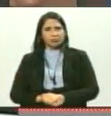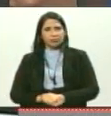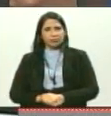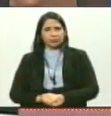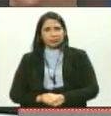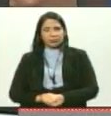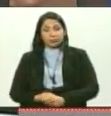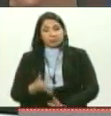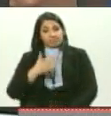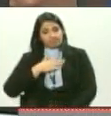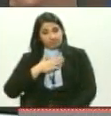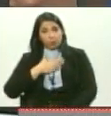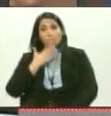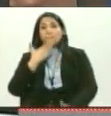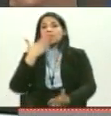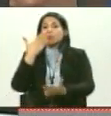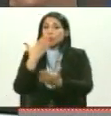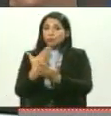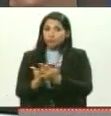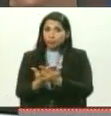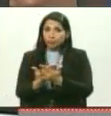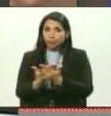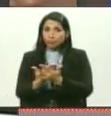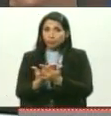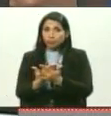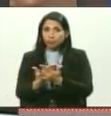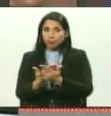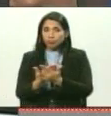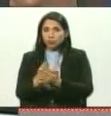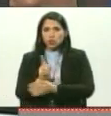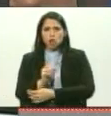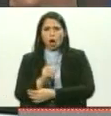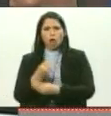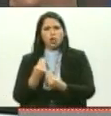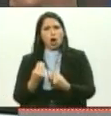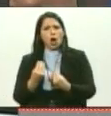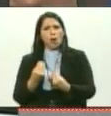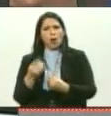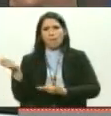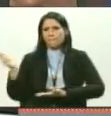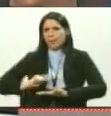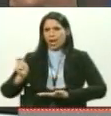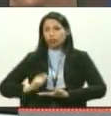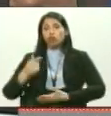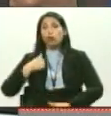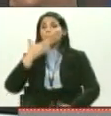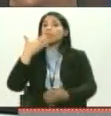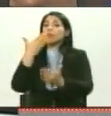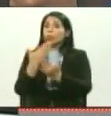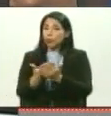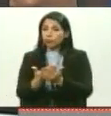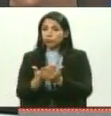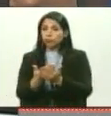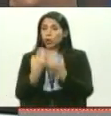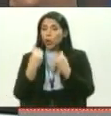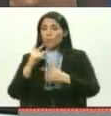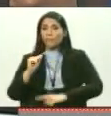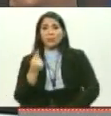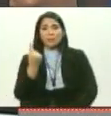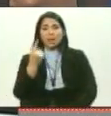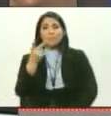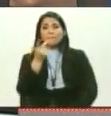yo exijo en este caso no como como el mazo dando' no no exijo como primero